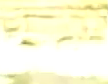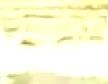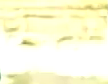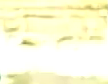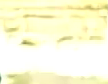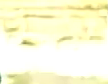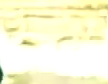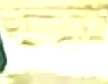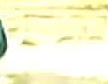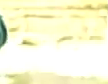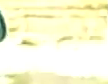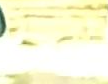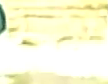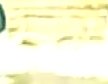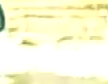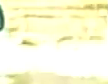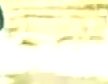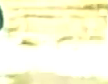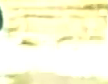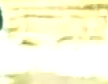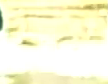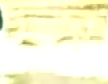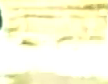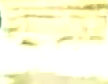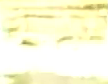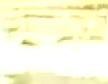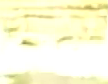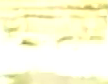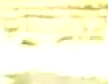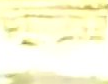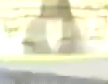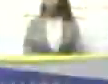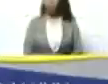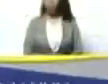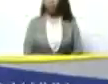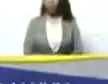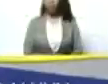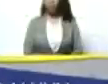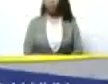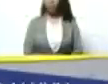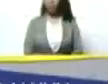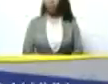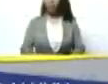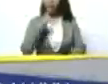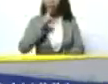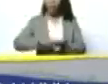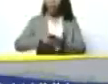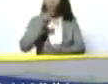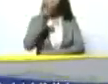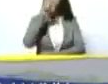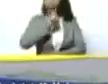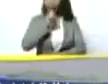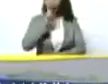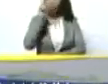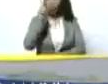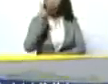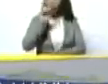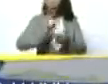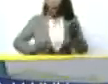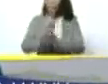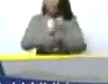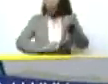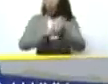miércoles productivo, miércoles verde, de la gran misión agro-venezuela, que cumplen dos años de su reimpulso